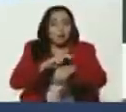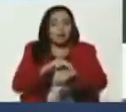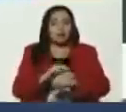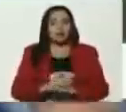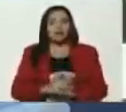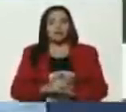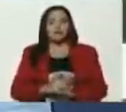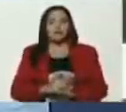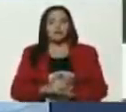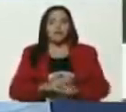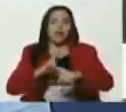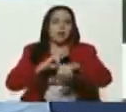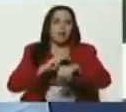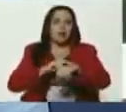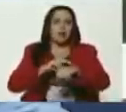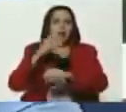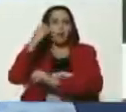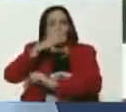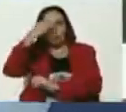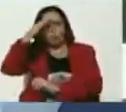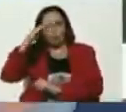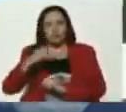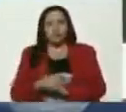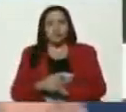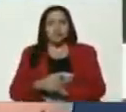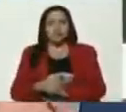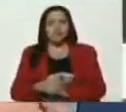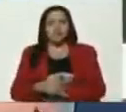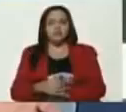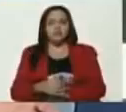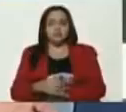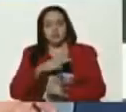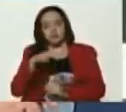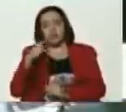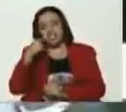los médicos cubanos que son, aquí en Venezuela decimos que